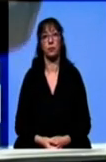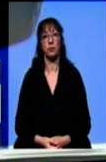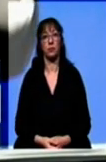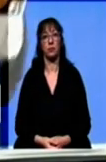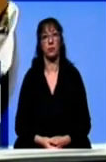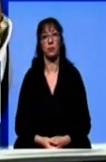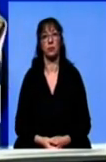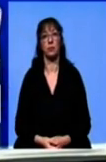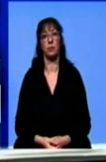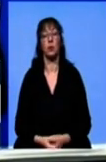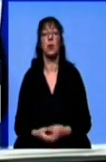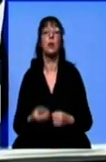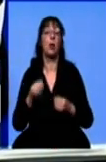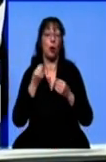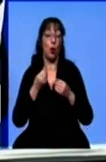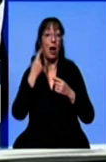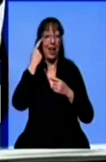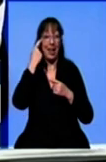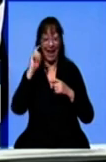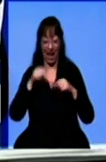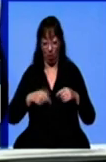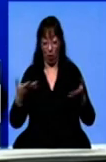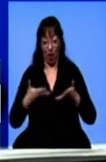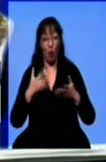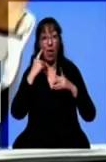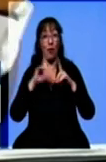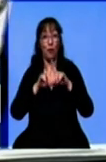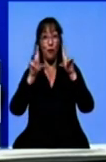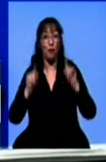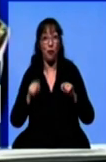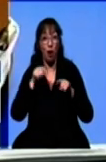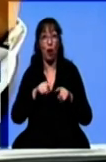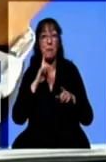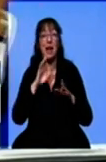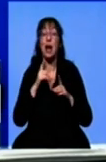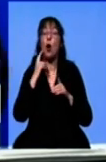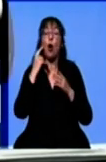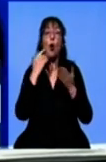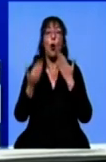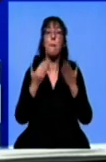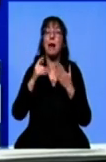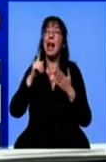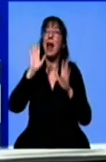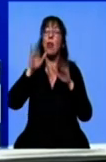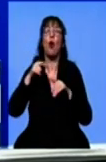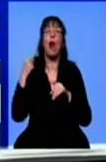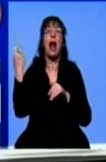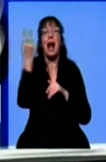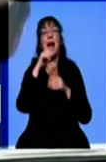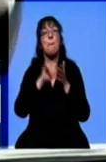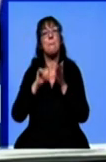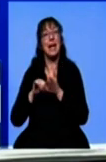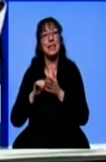fórmula que se ha creado en estos tiempos en base al ejemplo del resto de los países un promedio